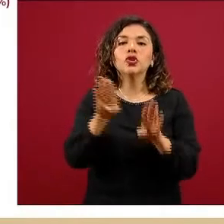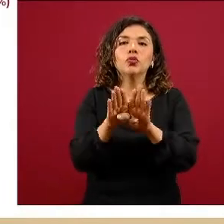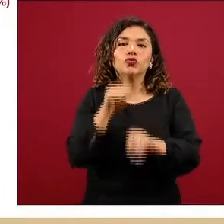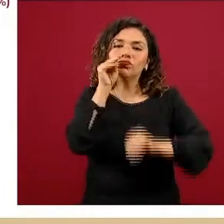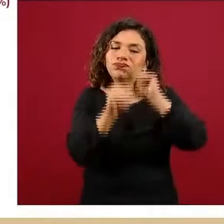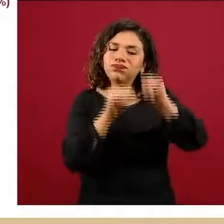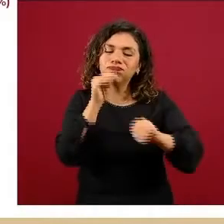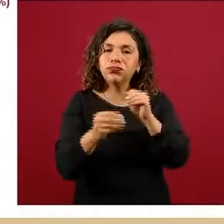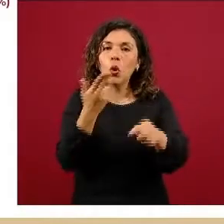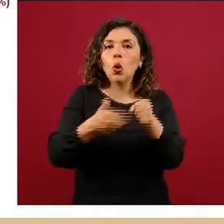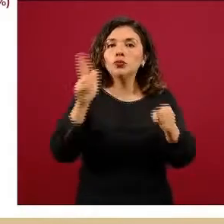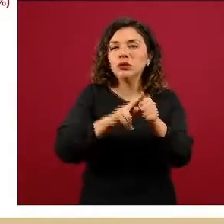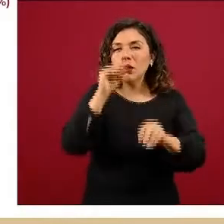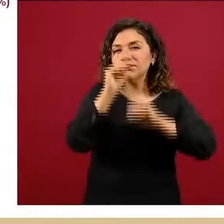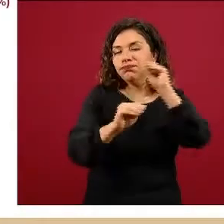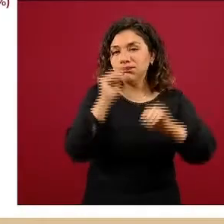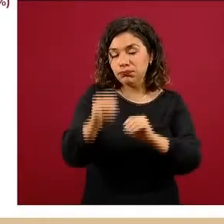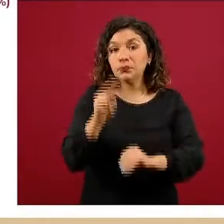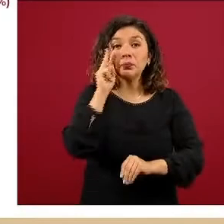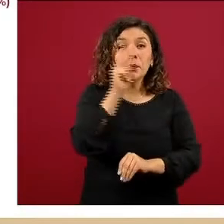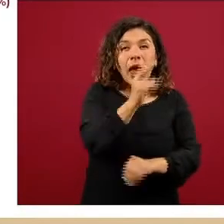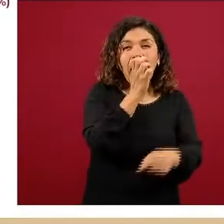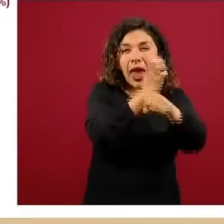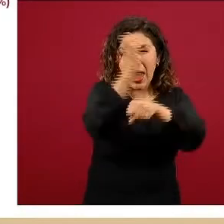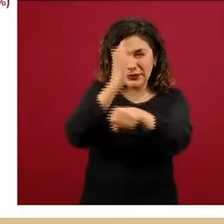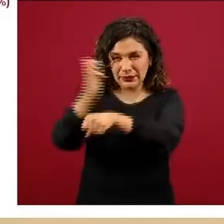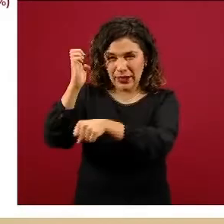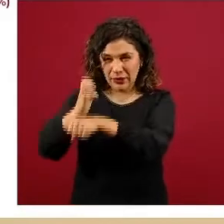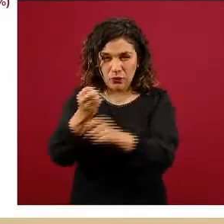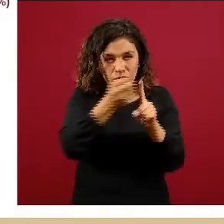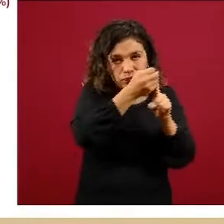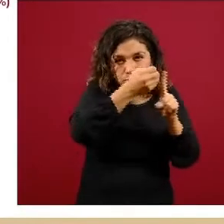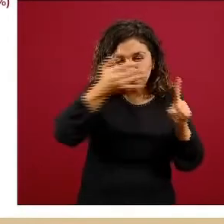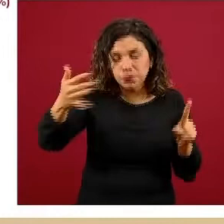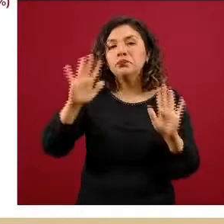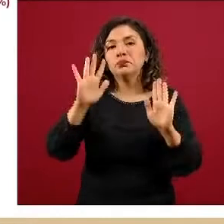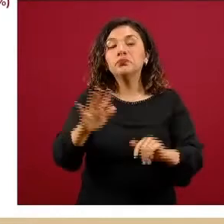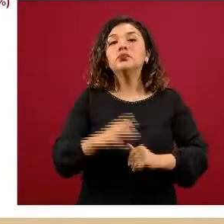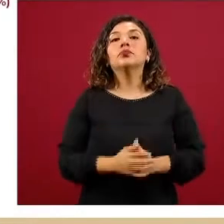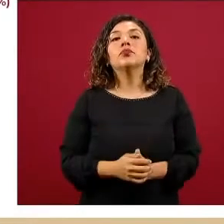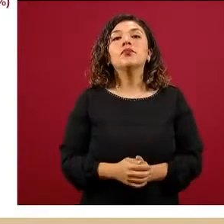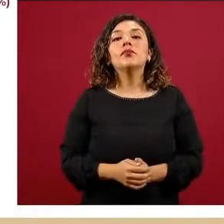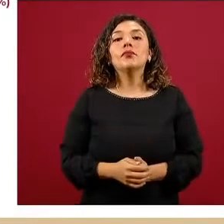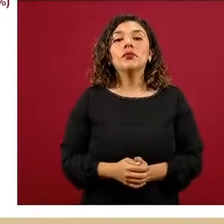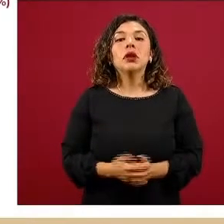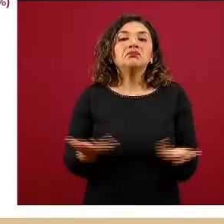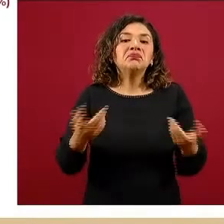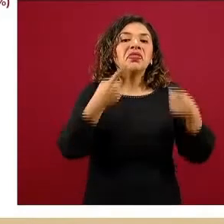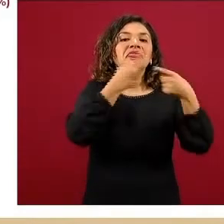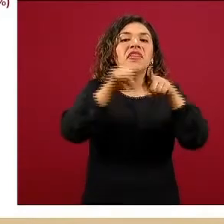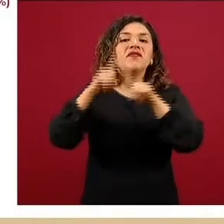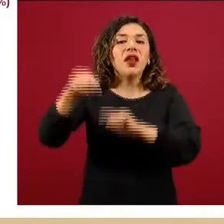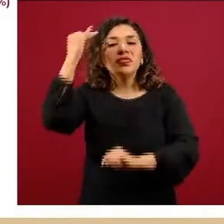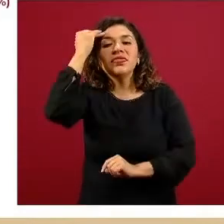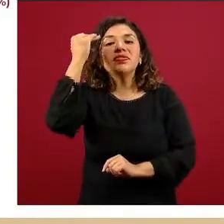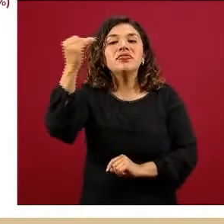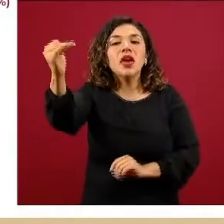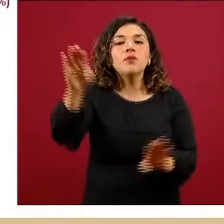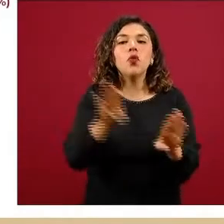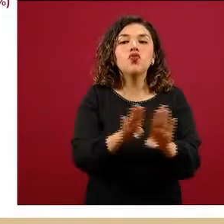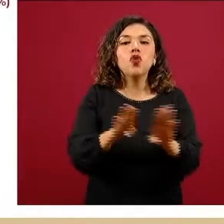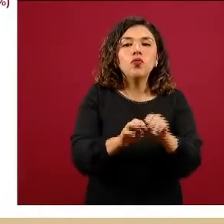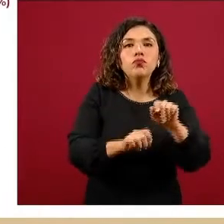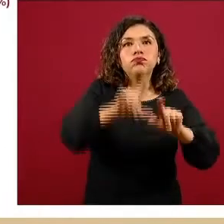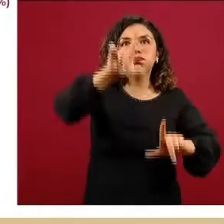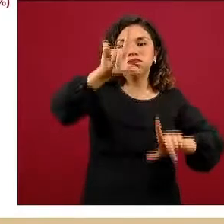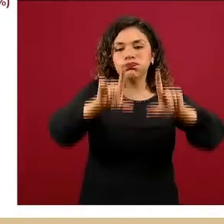reconversión hospitalaria. Cuando lo vemos por entidad federativa, vemos cómo varía en el tiempo la representación